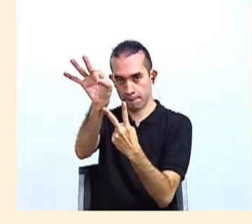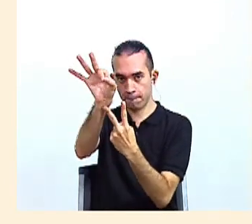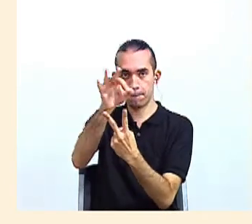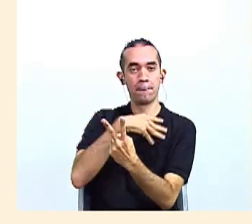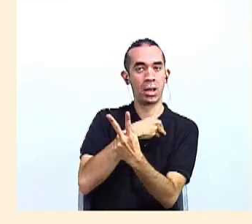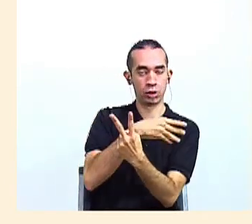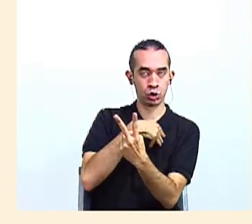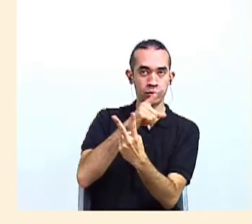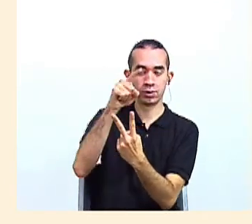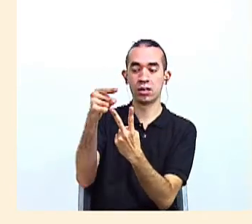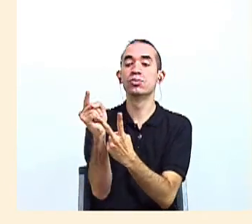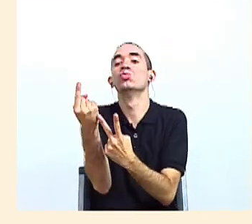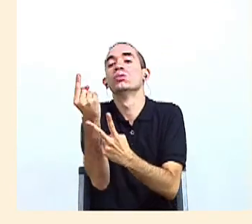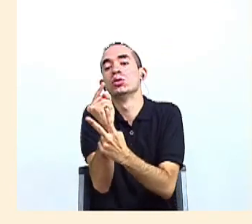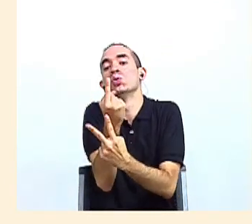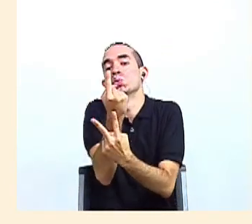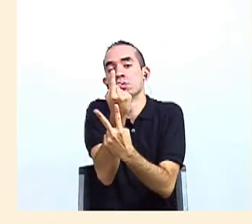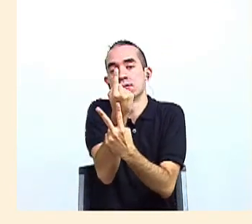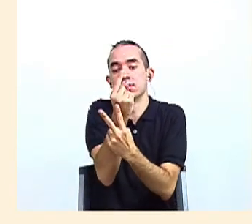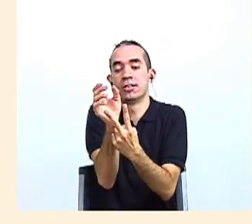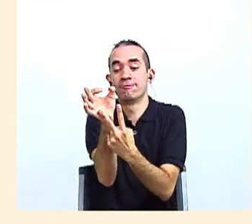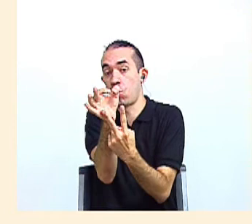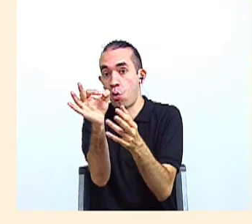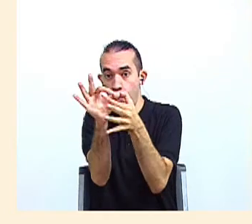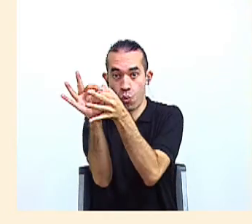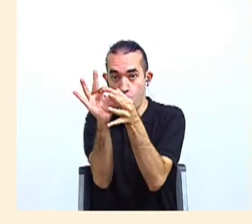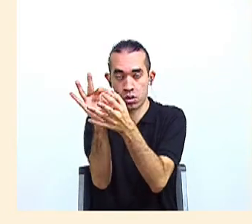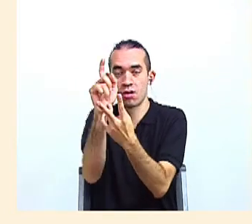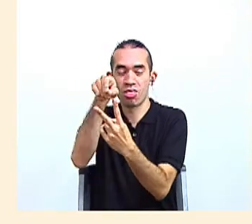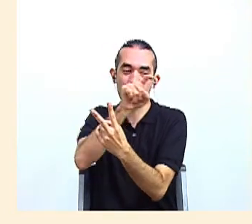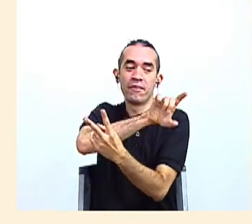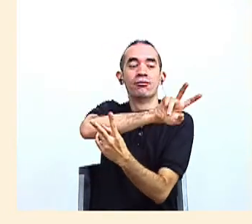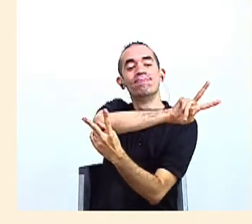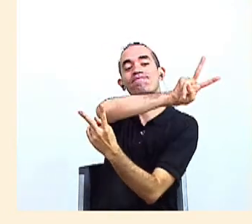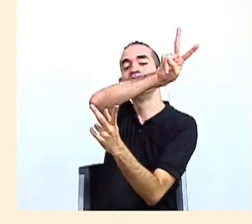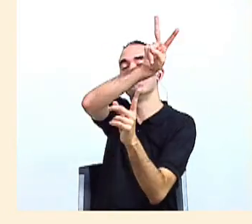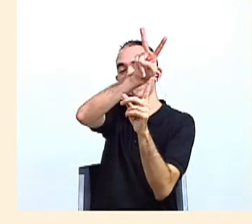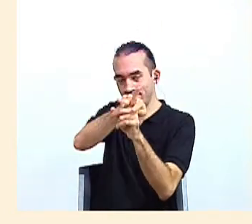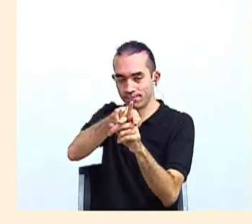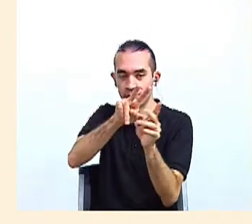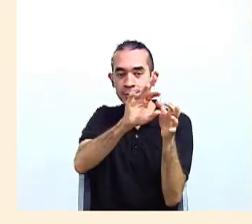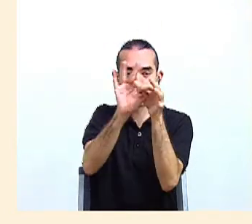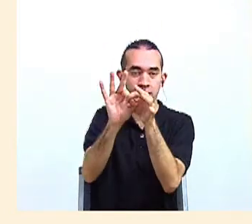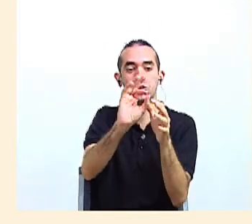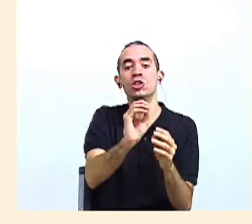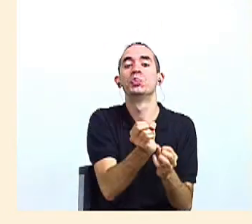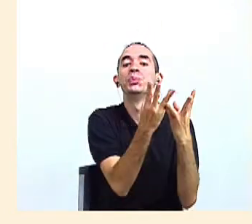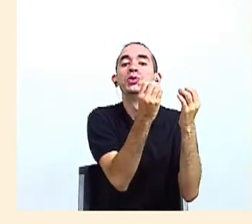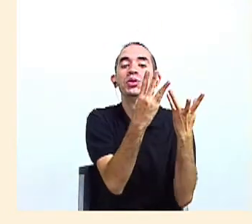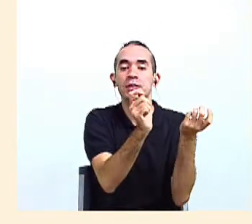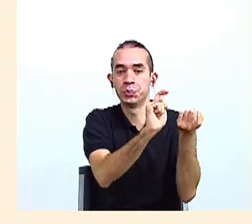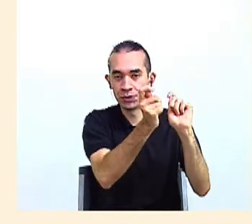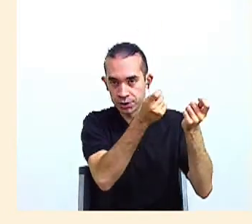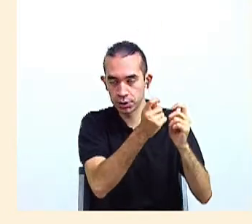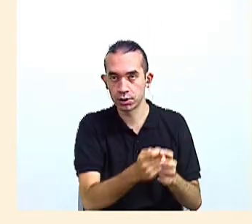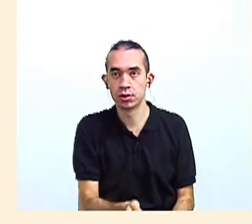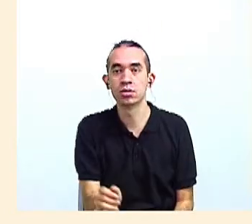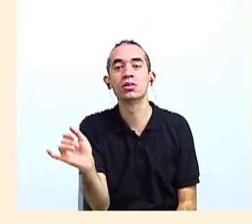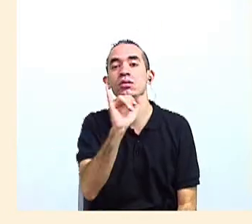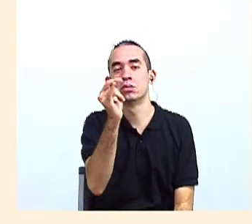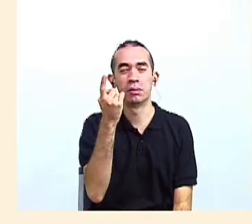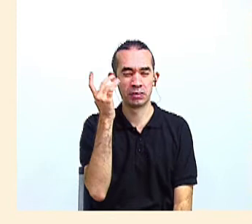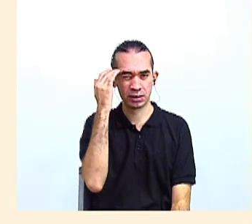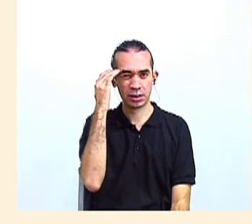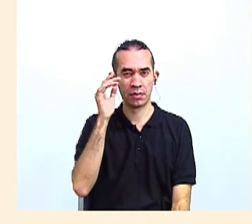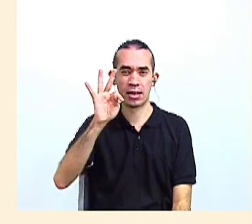son singulares, pero como están coordinados, vamos a colocar su modificador en plural. Igualmente, tenemos traje